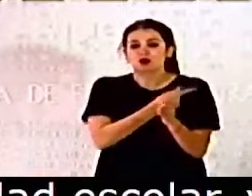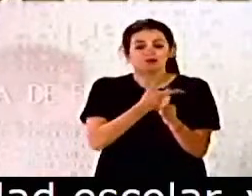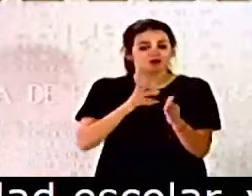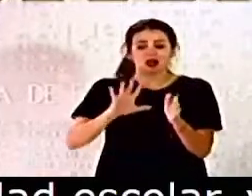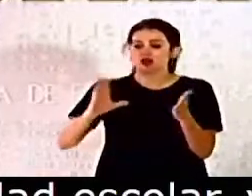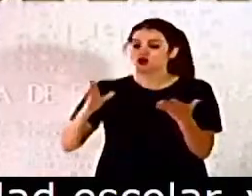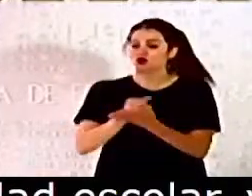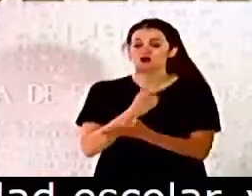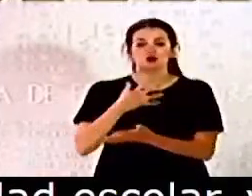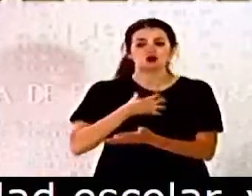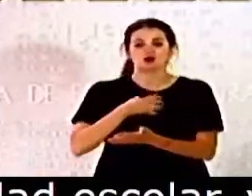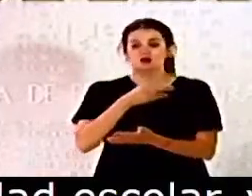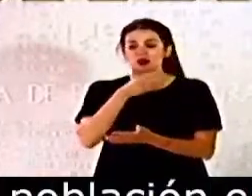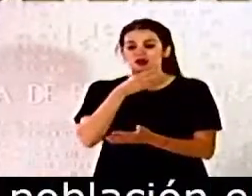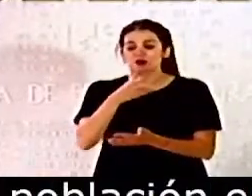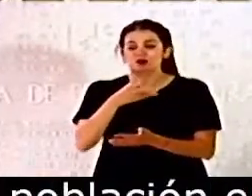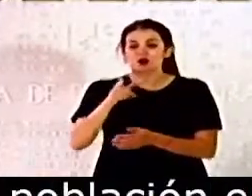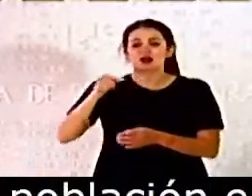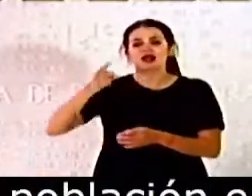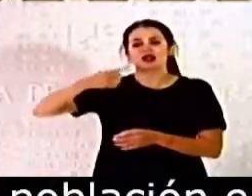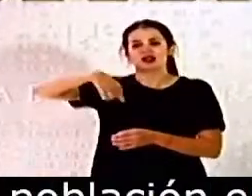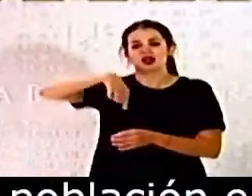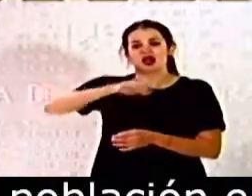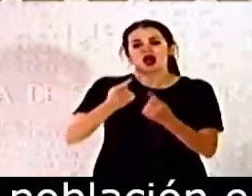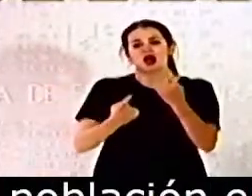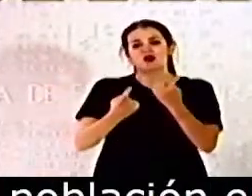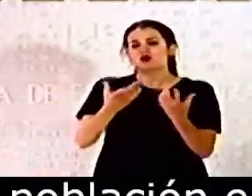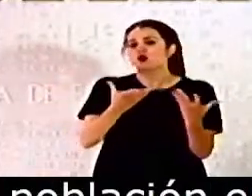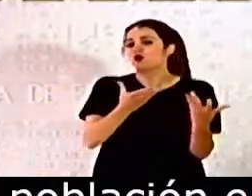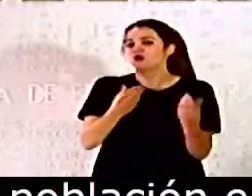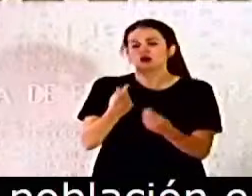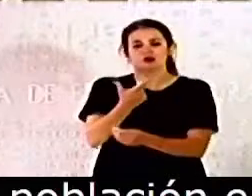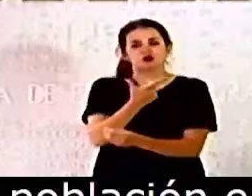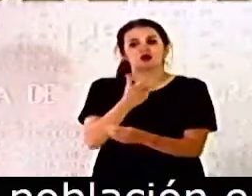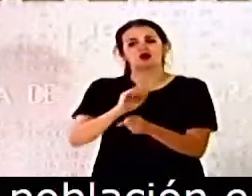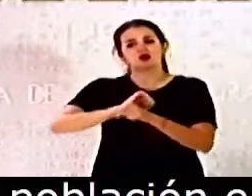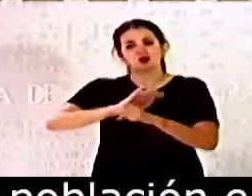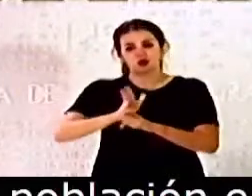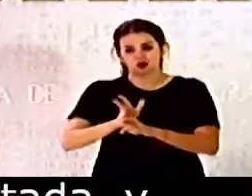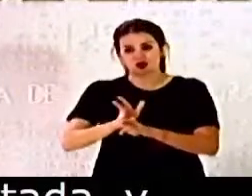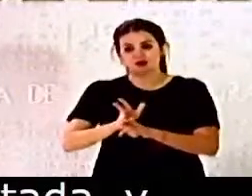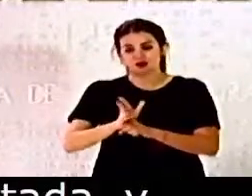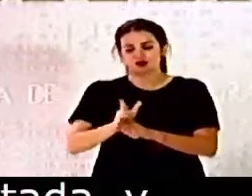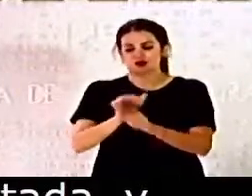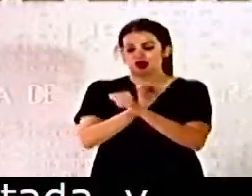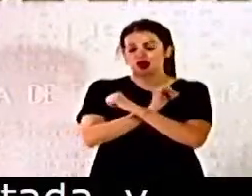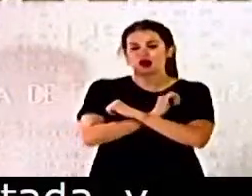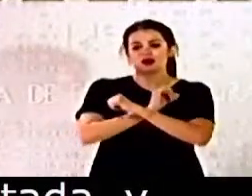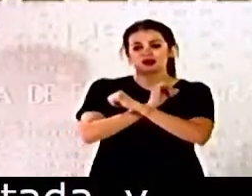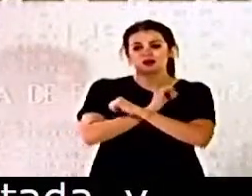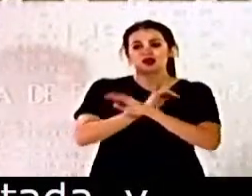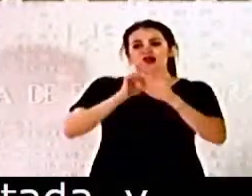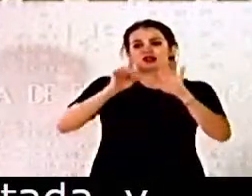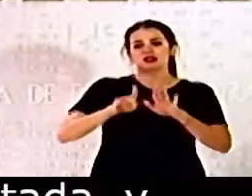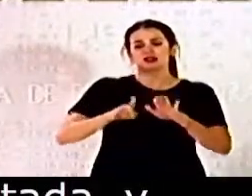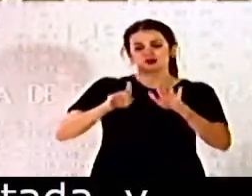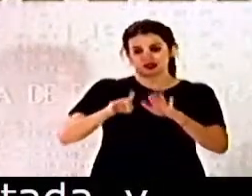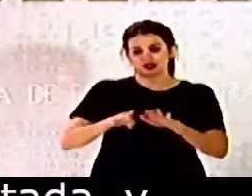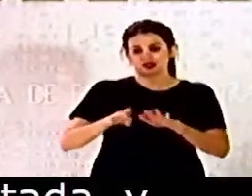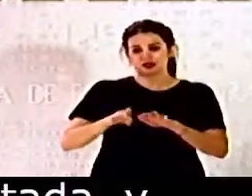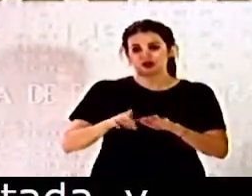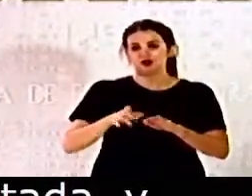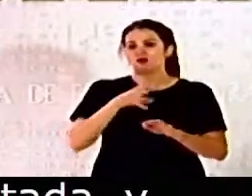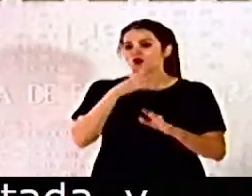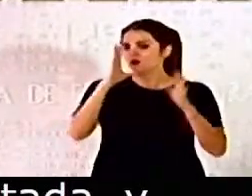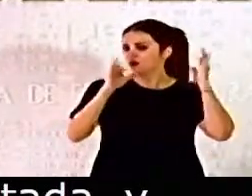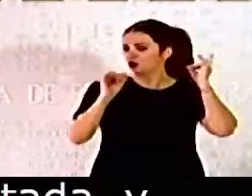se infecta, pues tiene que pasar 6 meses hasta que se pone la dosis de la vacuna, por protocolo y por estrategia de vacunación.